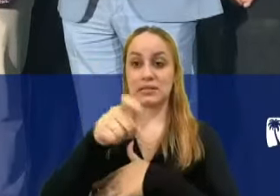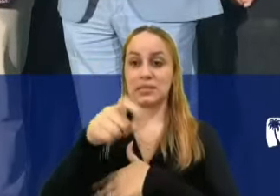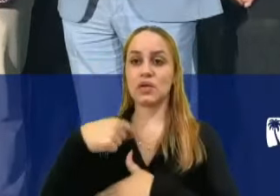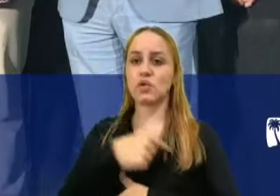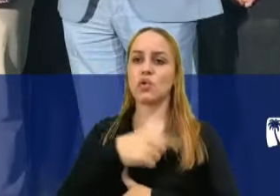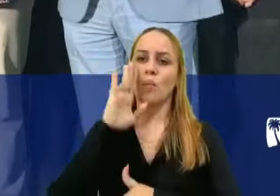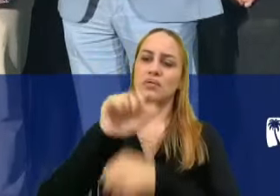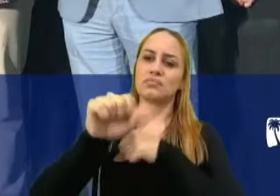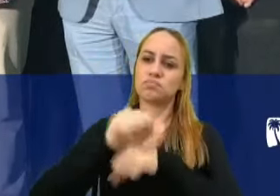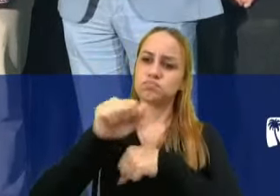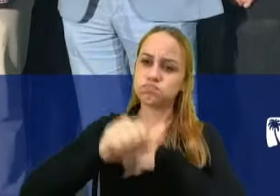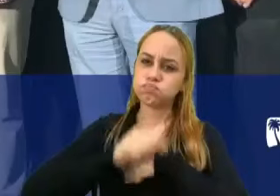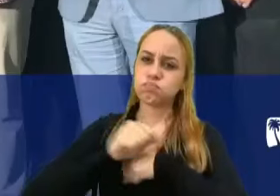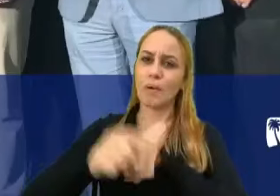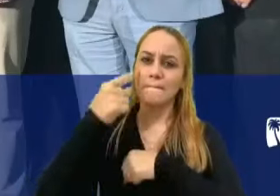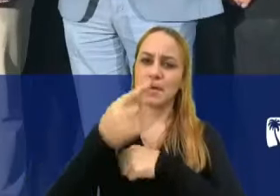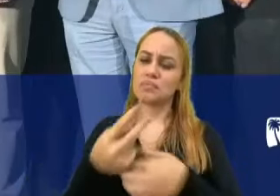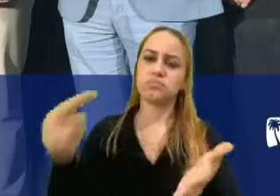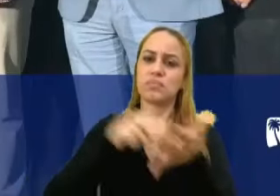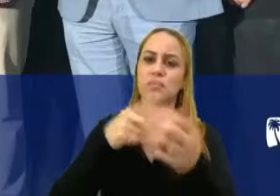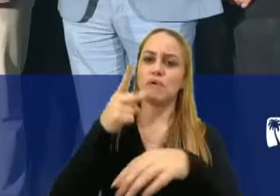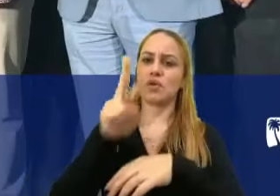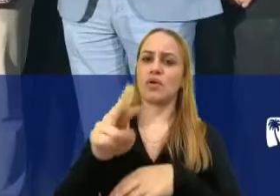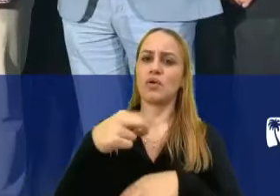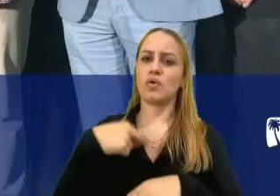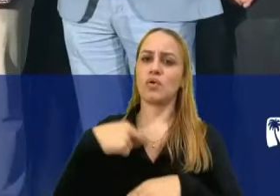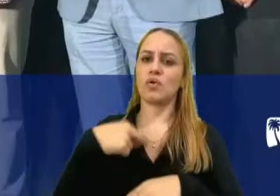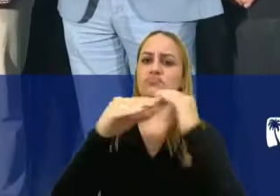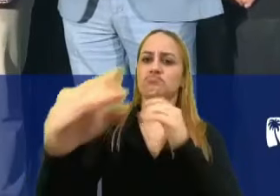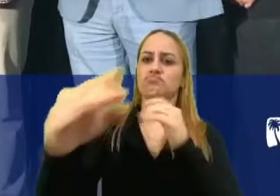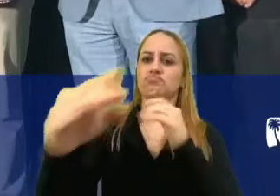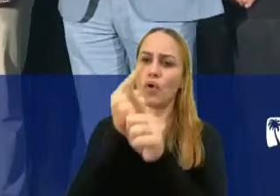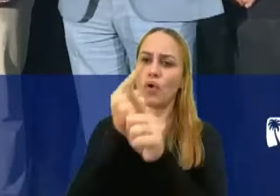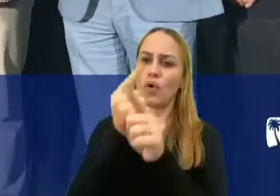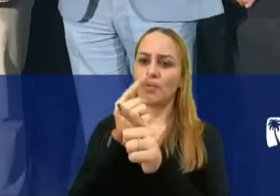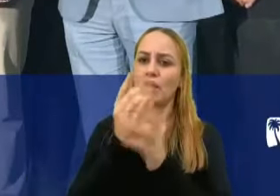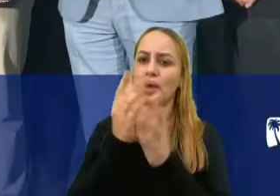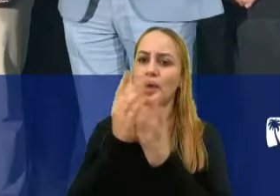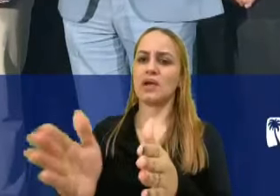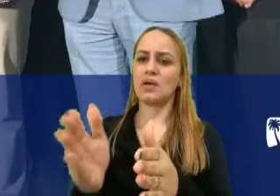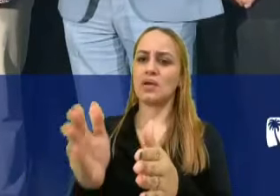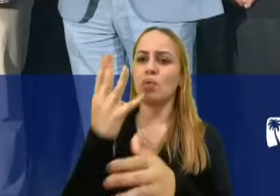mujeres jóvenes Tenemos una gran cantidad de jóvenes eh que son parte de este esfuerzo